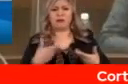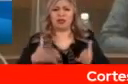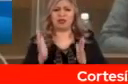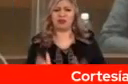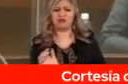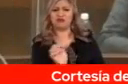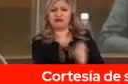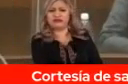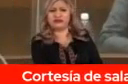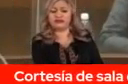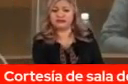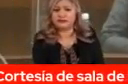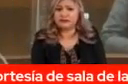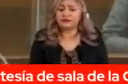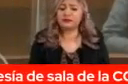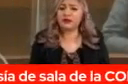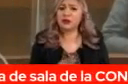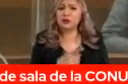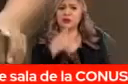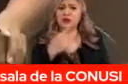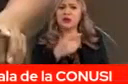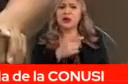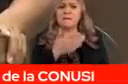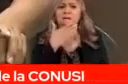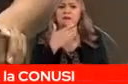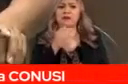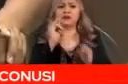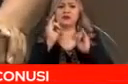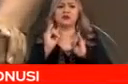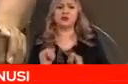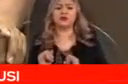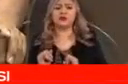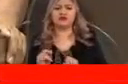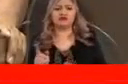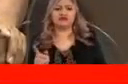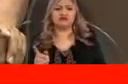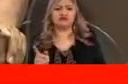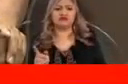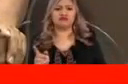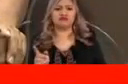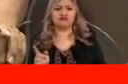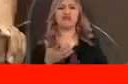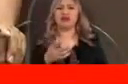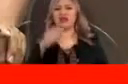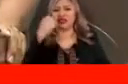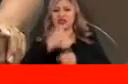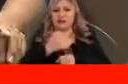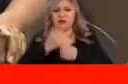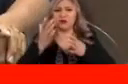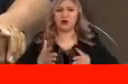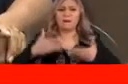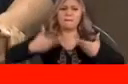esas reformas no han dicho que era para salvar la institución, desgraciándose en la vida de los trabajadores y trabajadoras del país